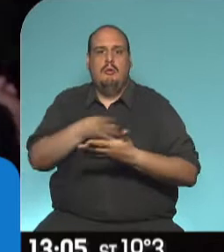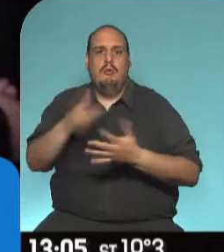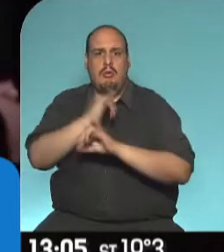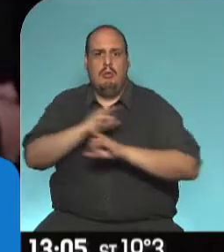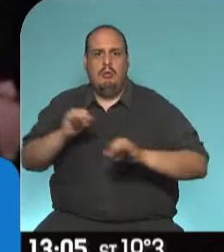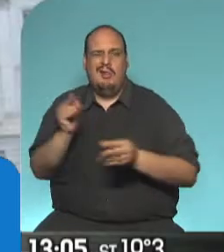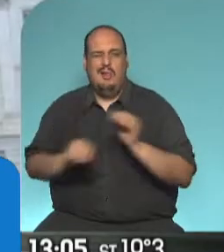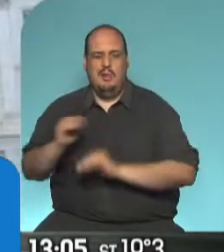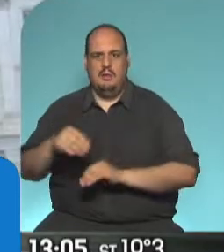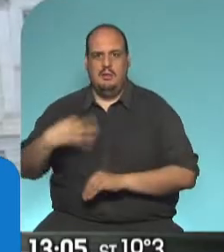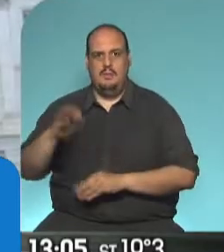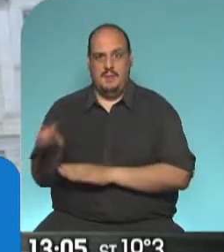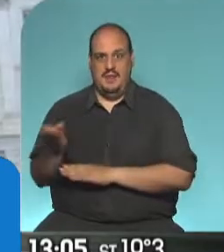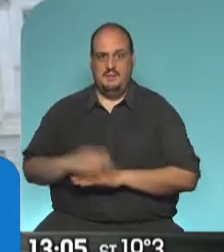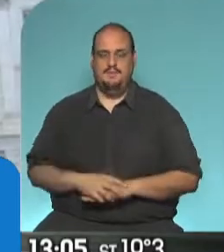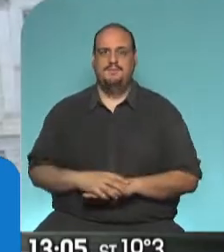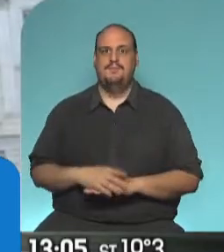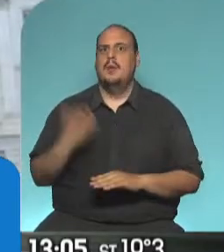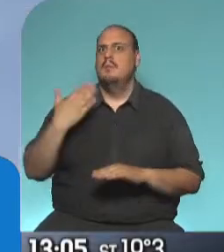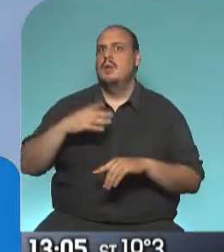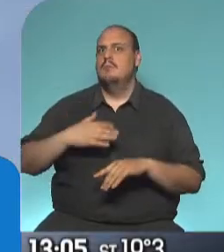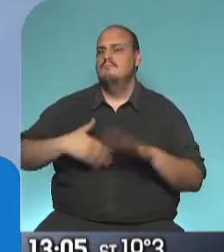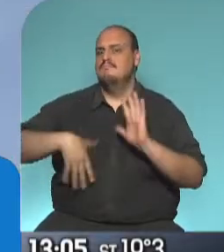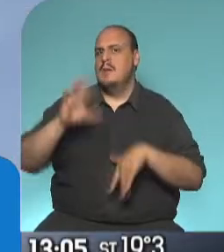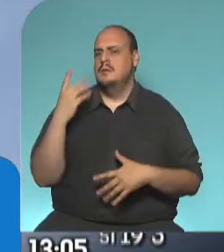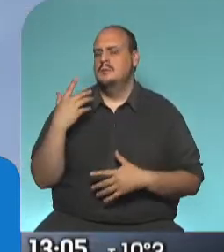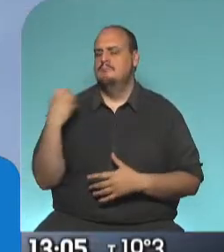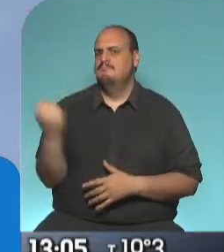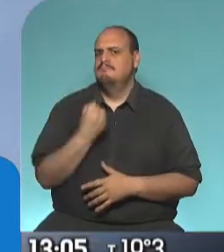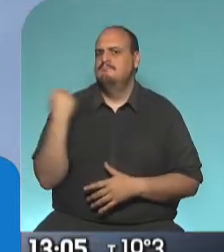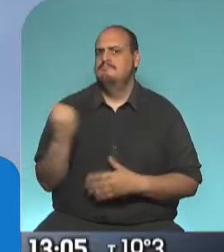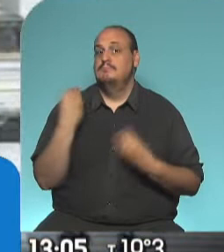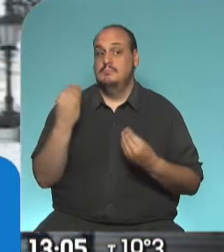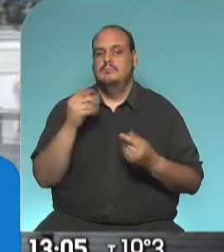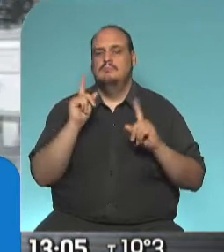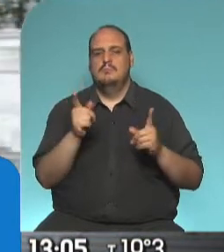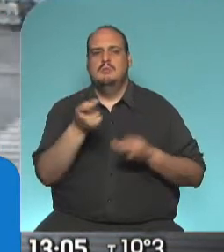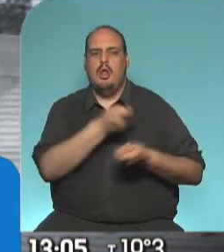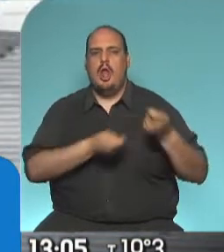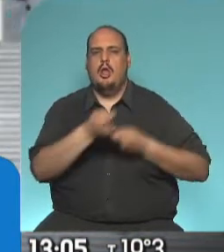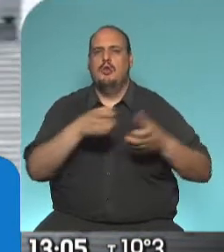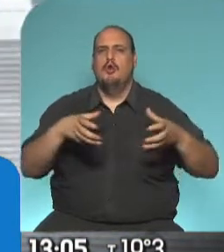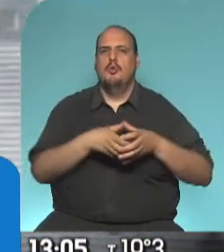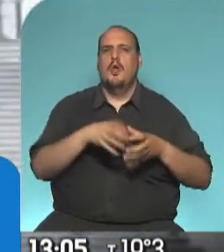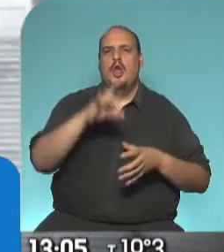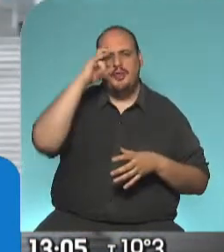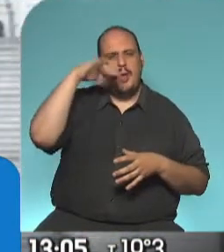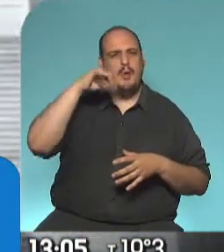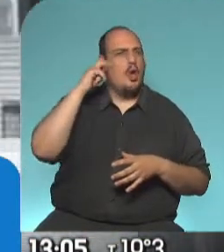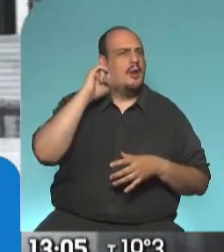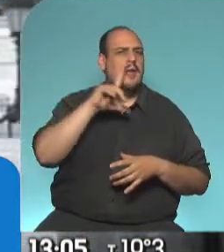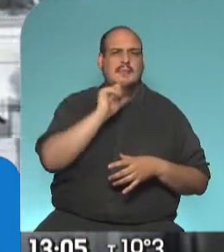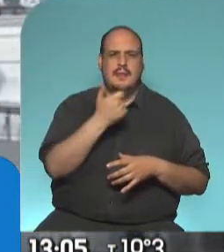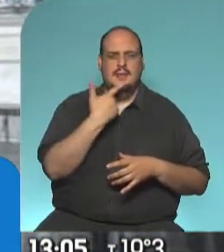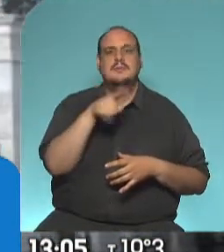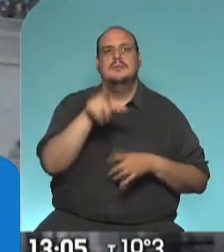campaña. Pero lo más significativo fue su orden de terminar las negociaciones con los demócratas en el Congreso sobre un paquete de emergencia